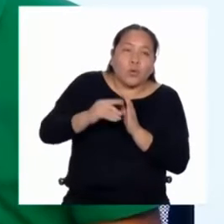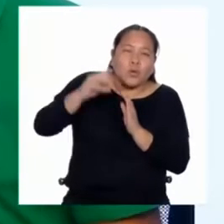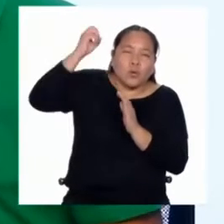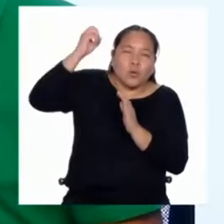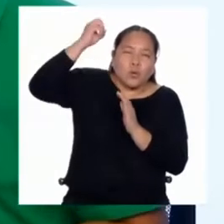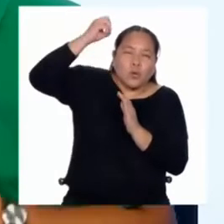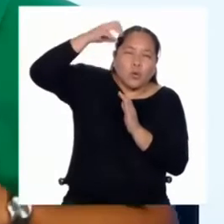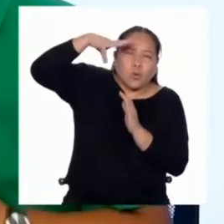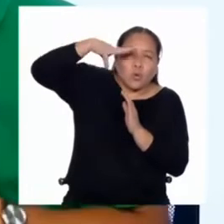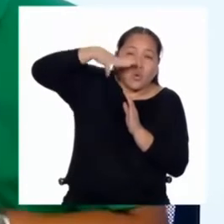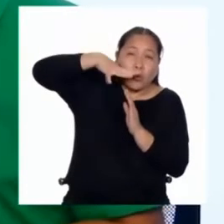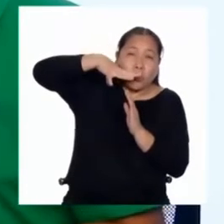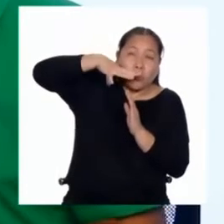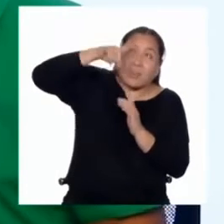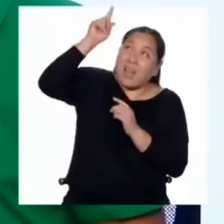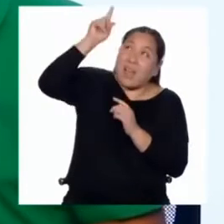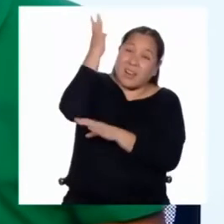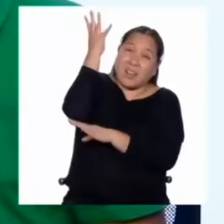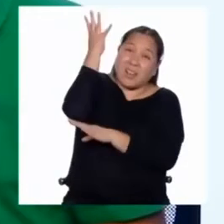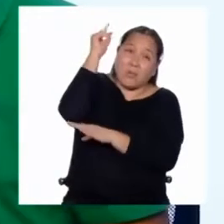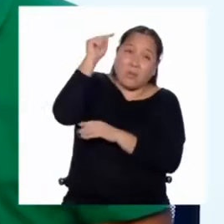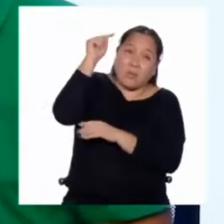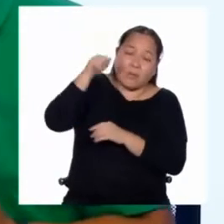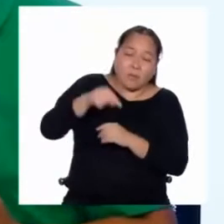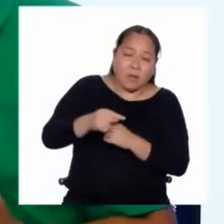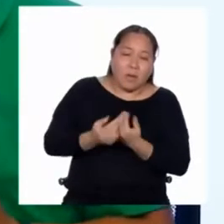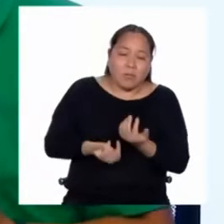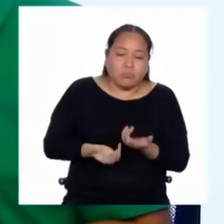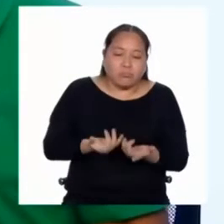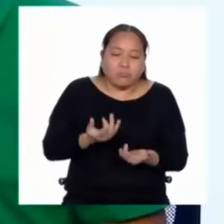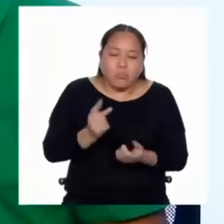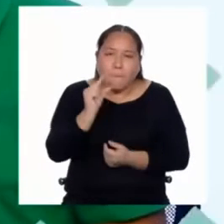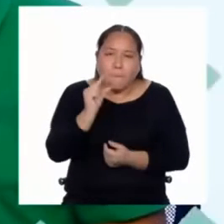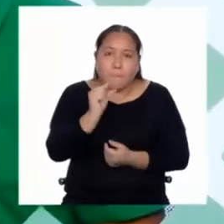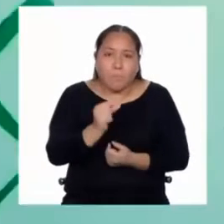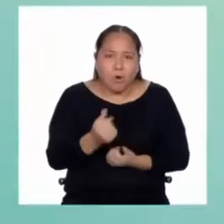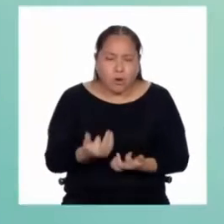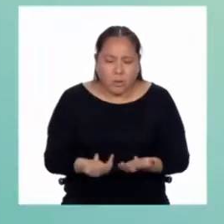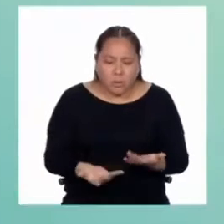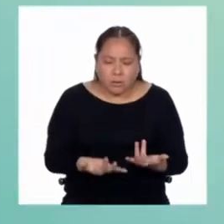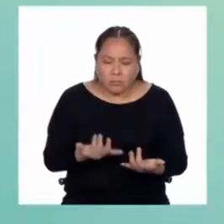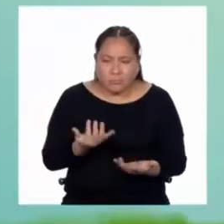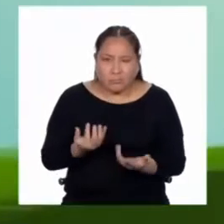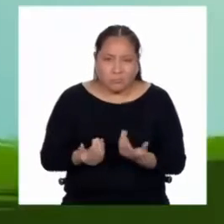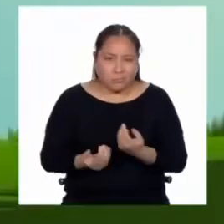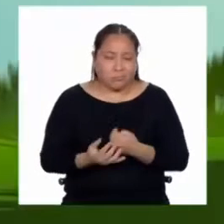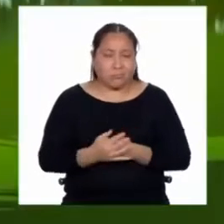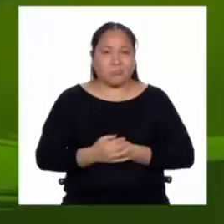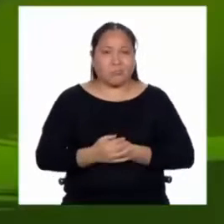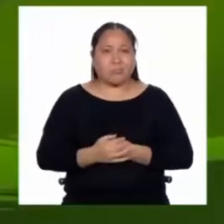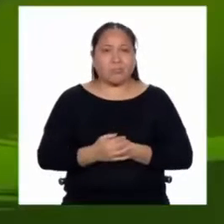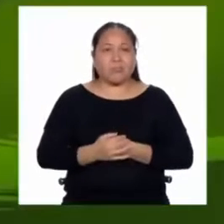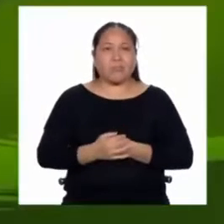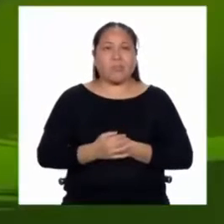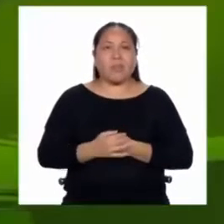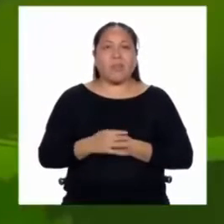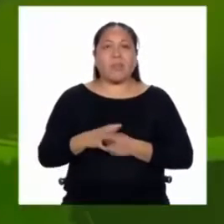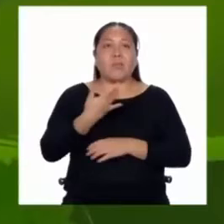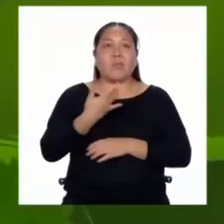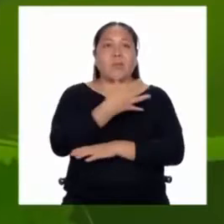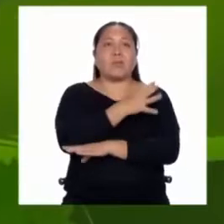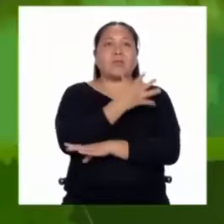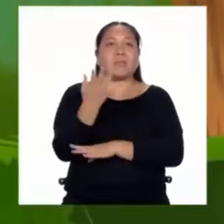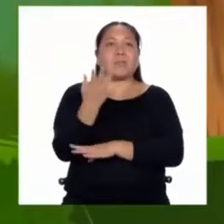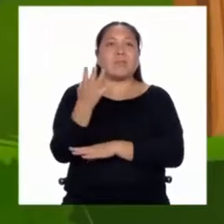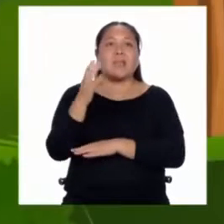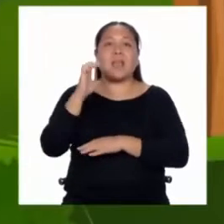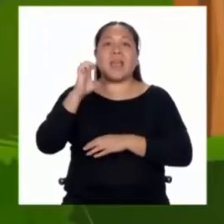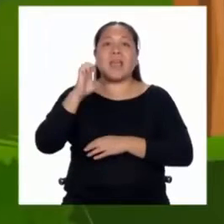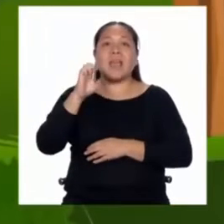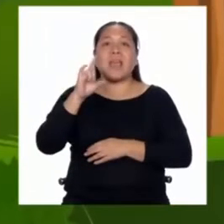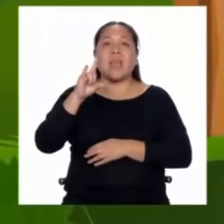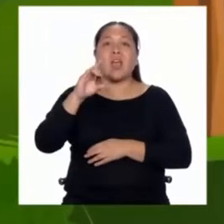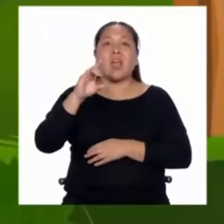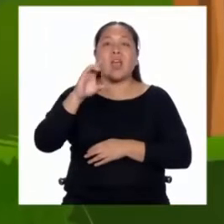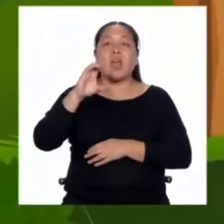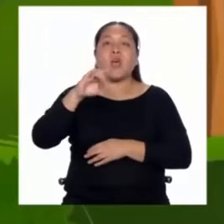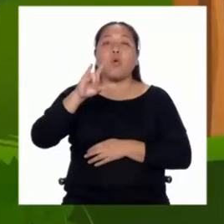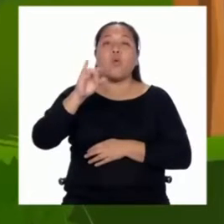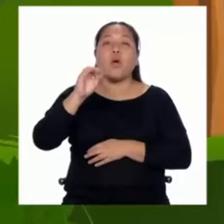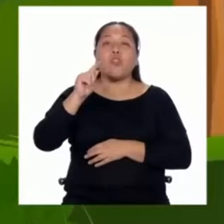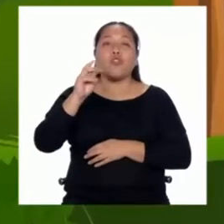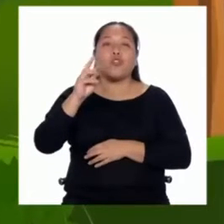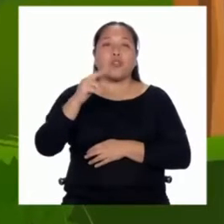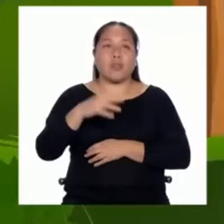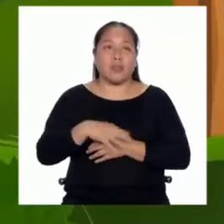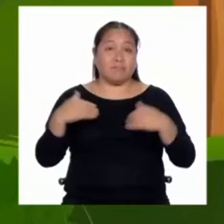pocas plantas crecen en el piso de la selva. Ahora pasemos a hablar sobre la fauna del bosque ecuatorial. La